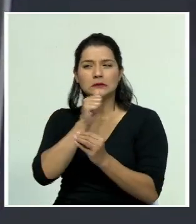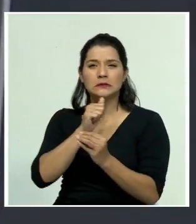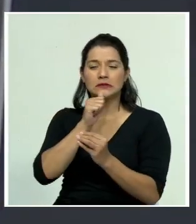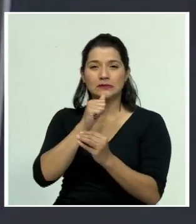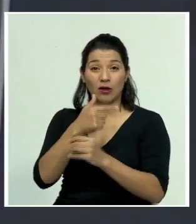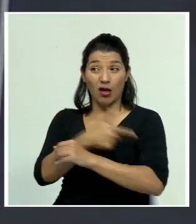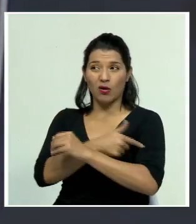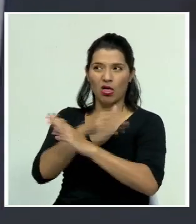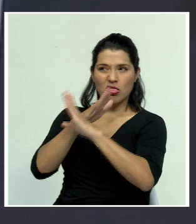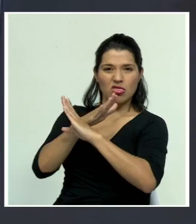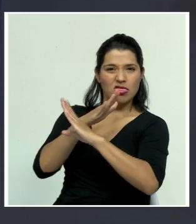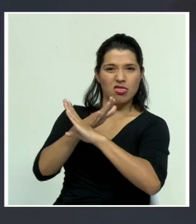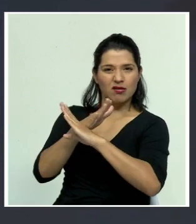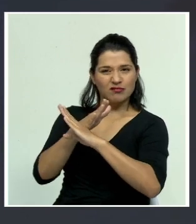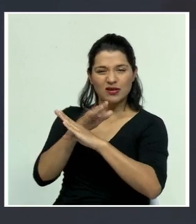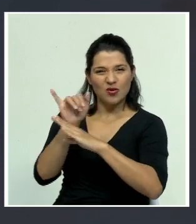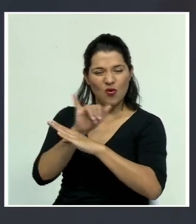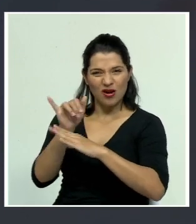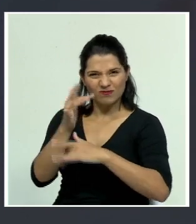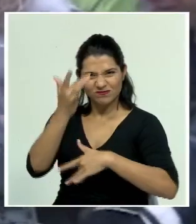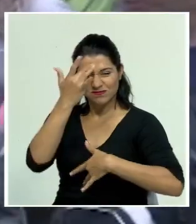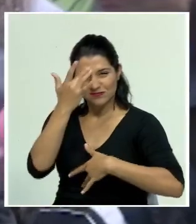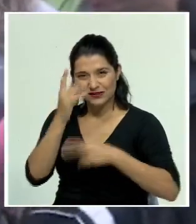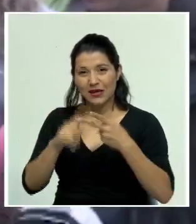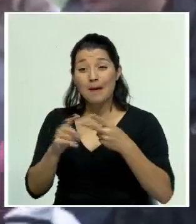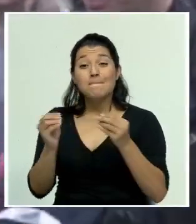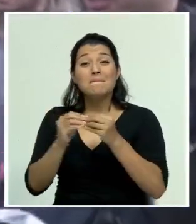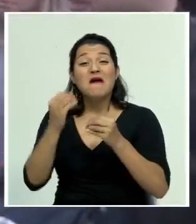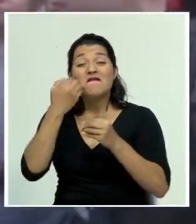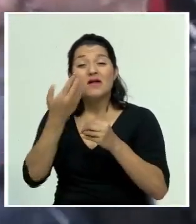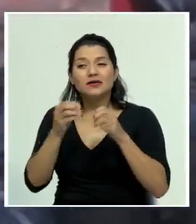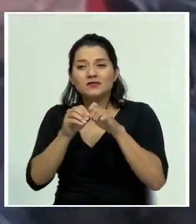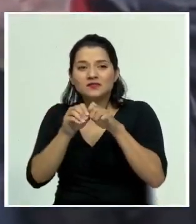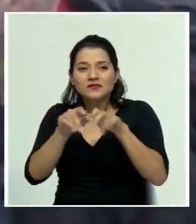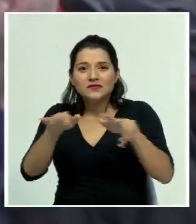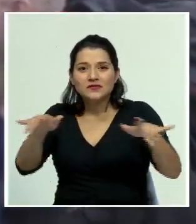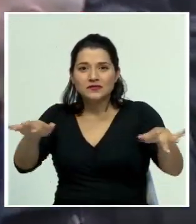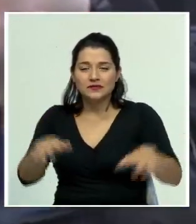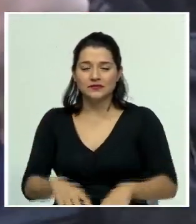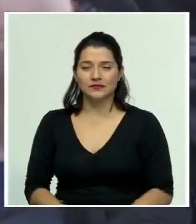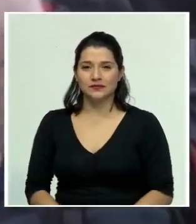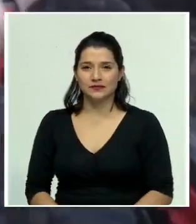vacunas y también más contagiosas que las anteriores variantes de la COVID-19. Una